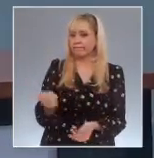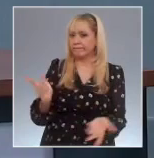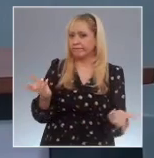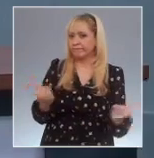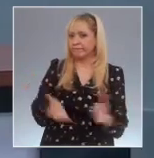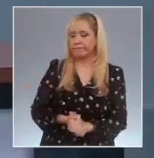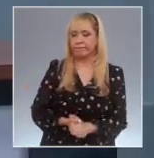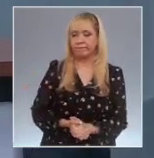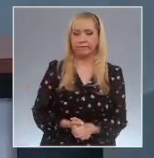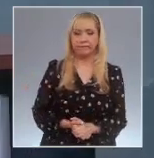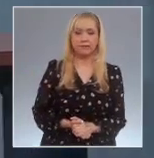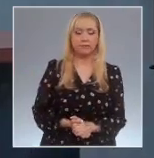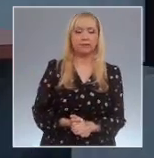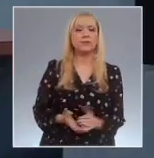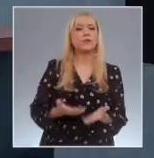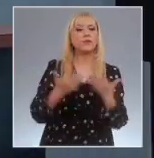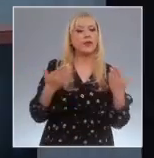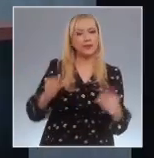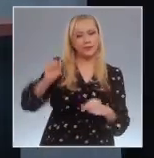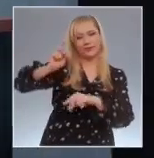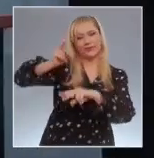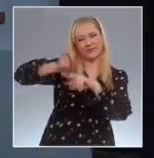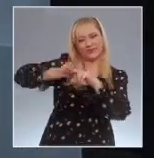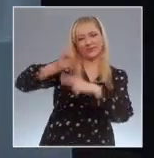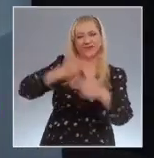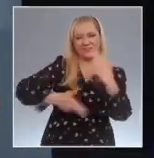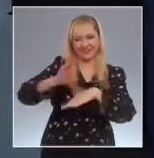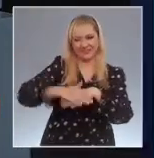Vamos a una nueva pausa, pero continuamos con la información.